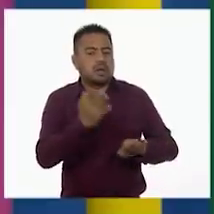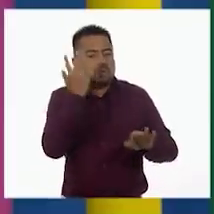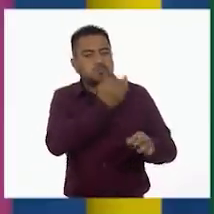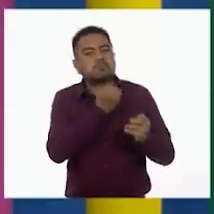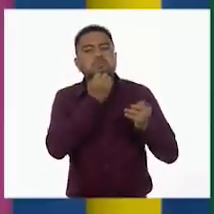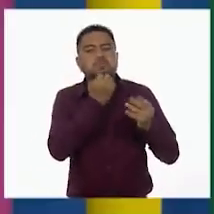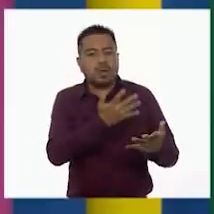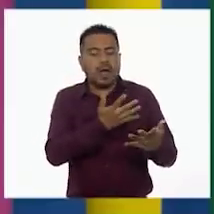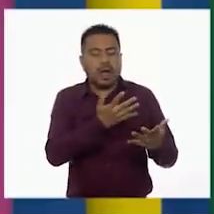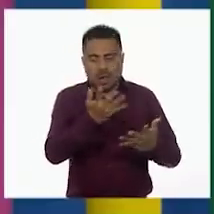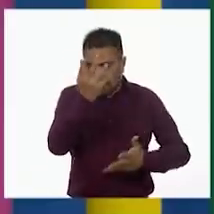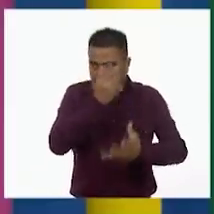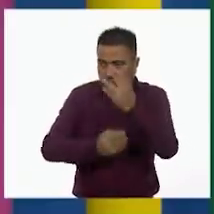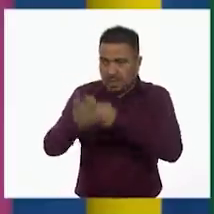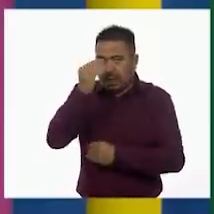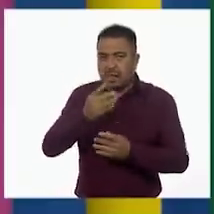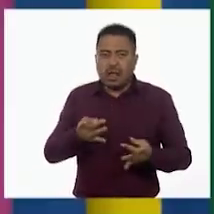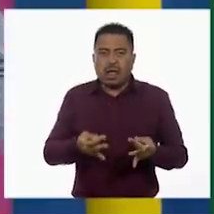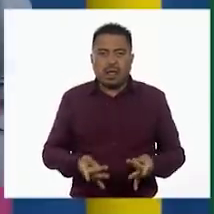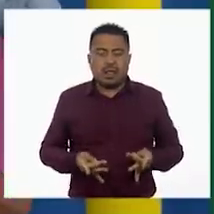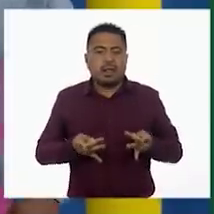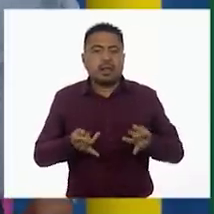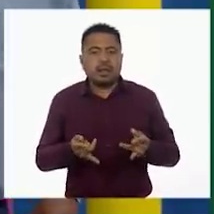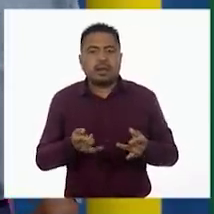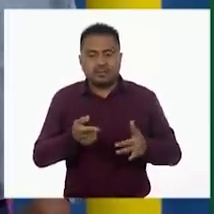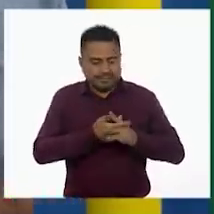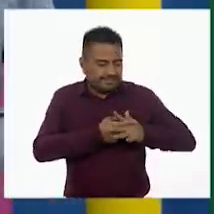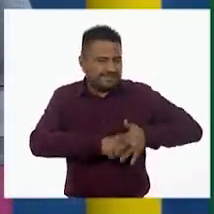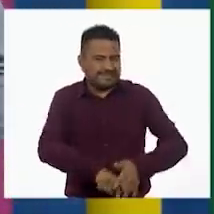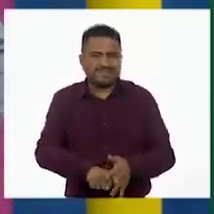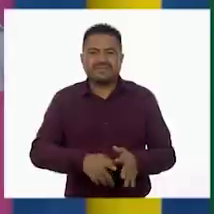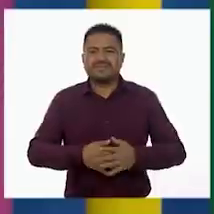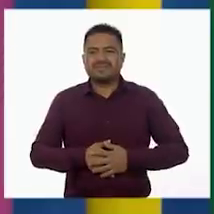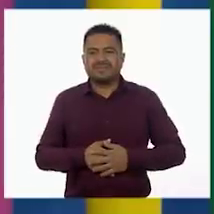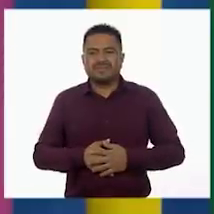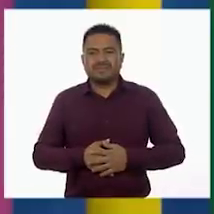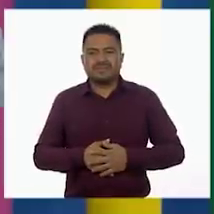bonito y un aprendizaje de calidad. ¡Arrancamos!